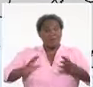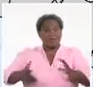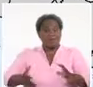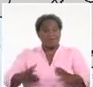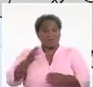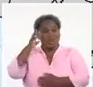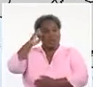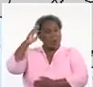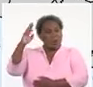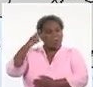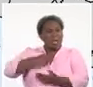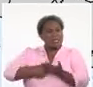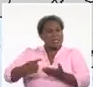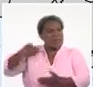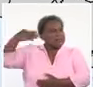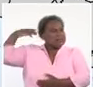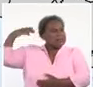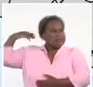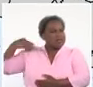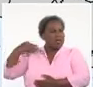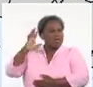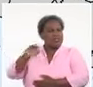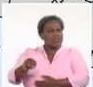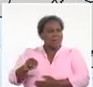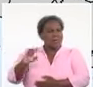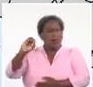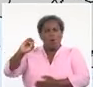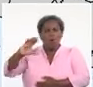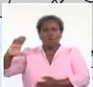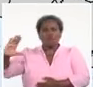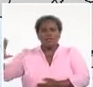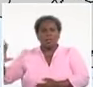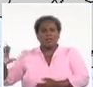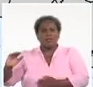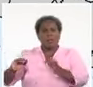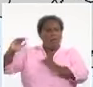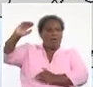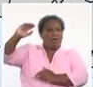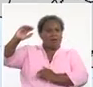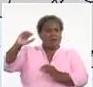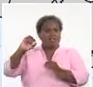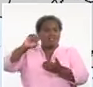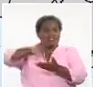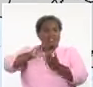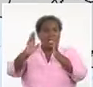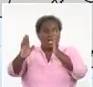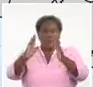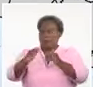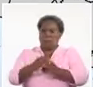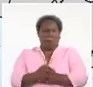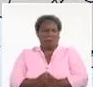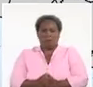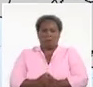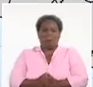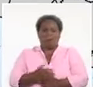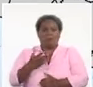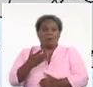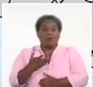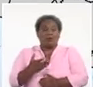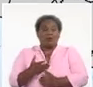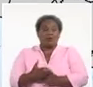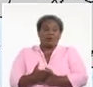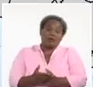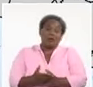Una semana occidente más que el centro más. Me disculpan,